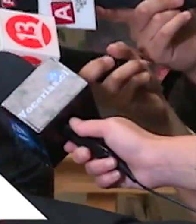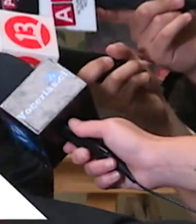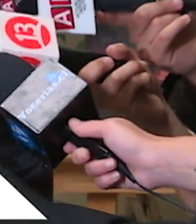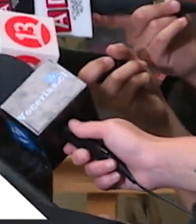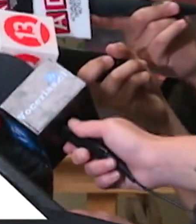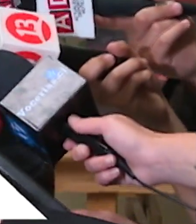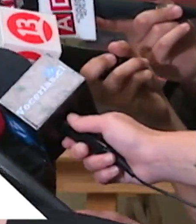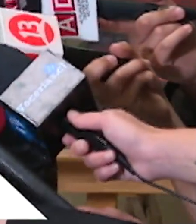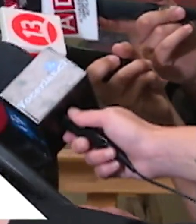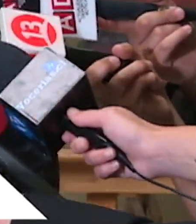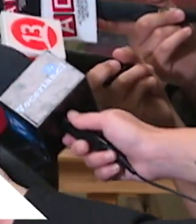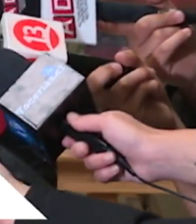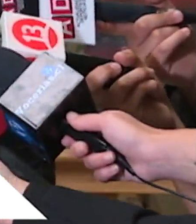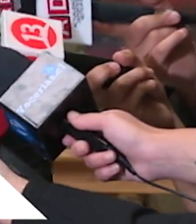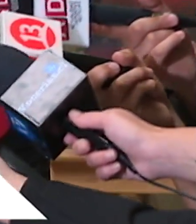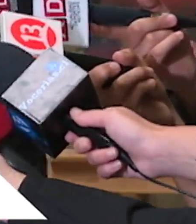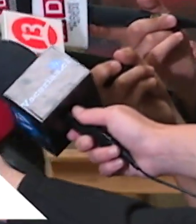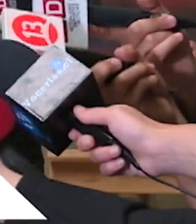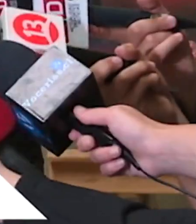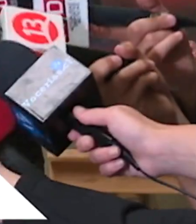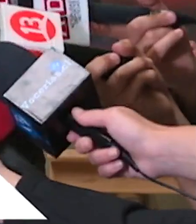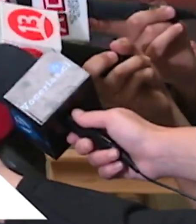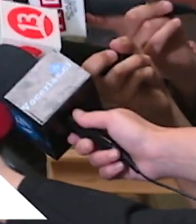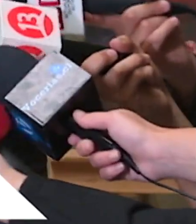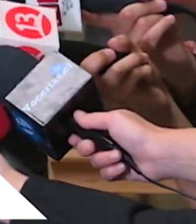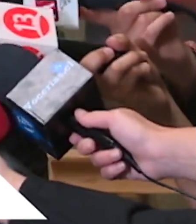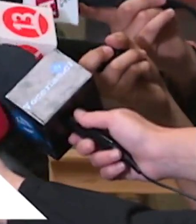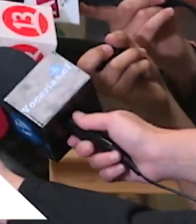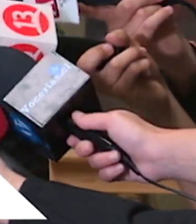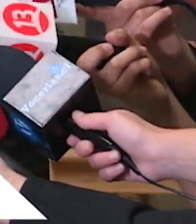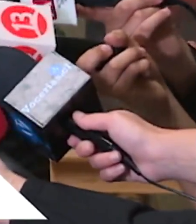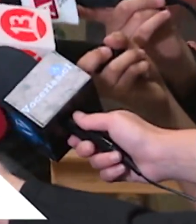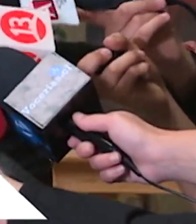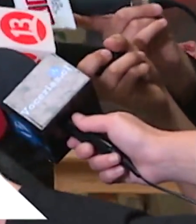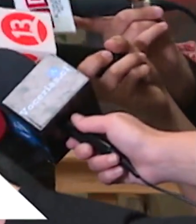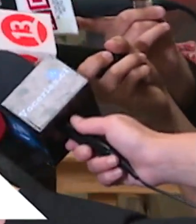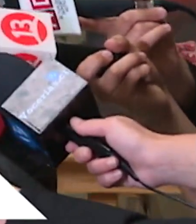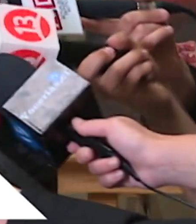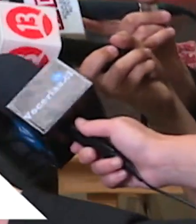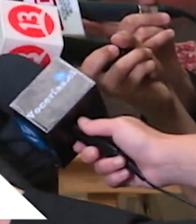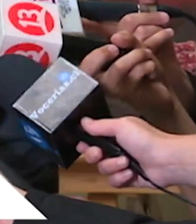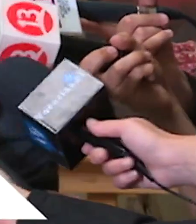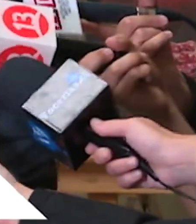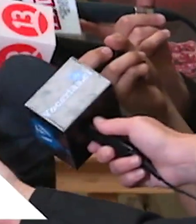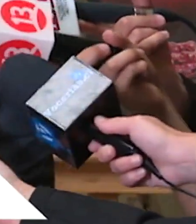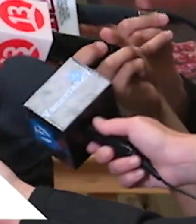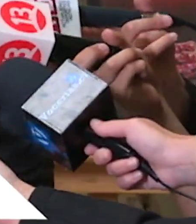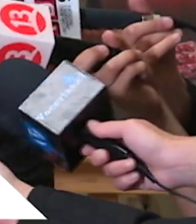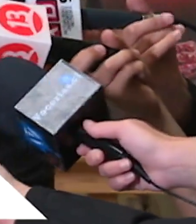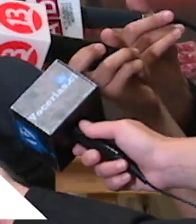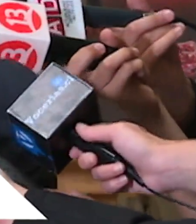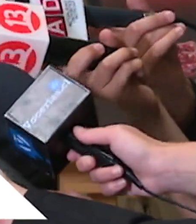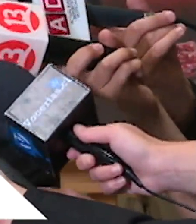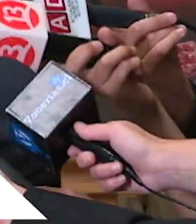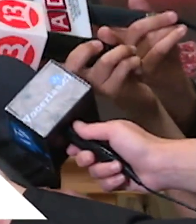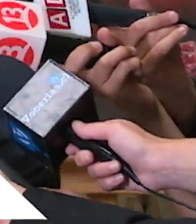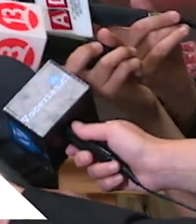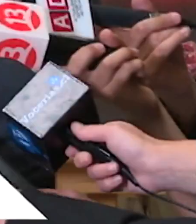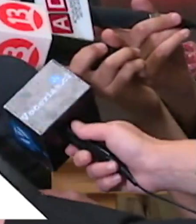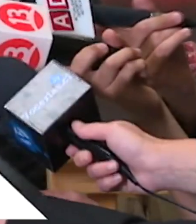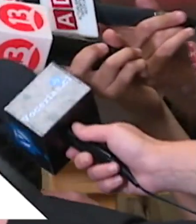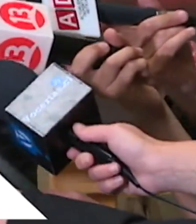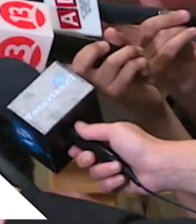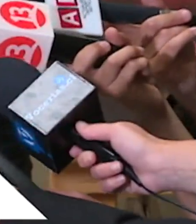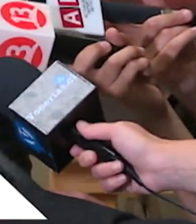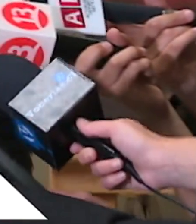distinta que esperamos tenga result diferentes también en nuestra región la mirada del odio de la polarización de